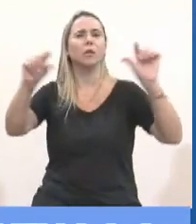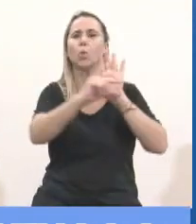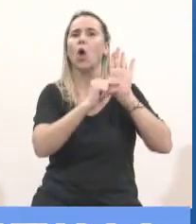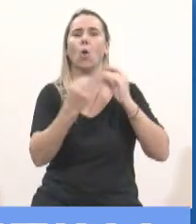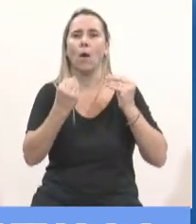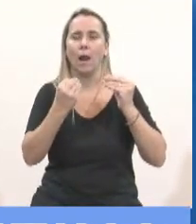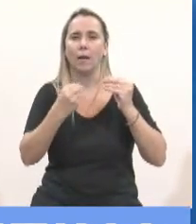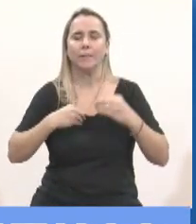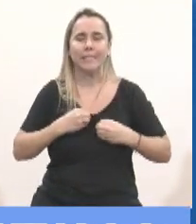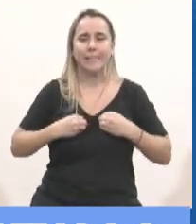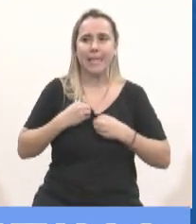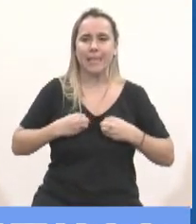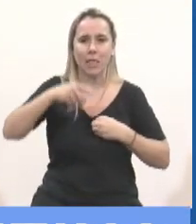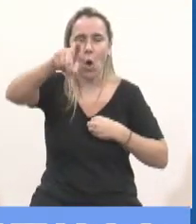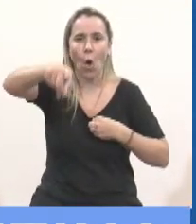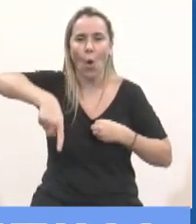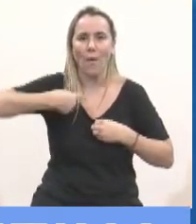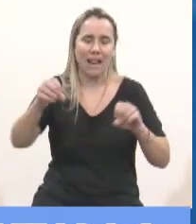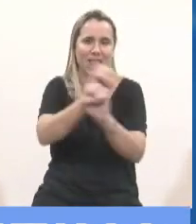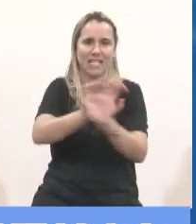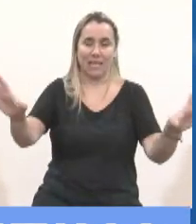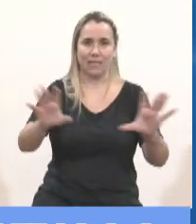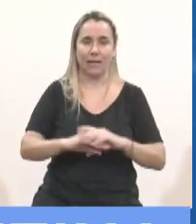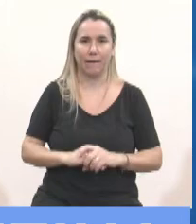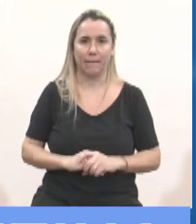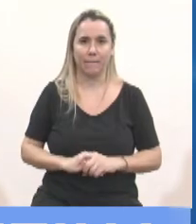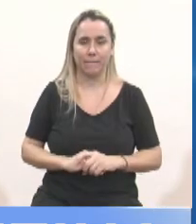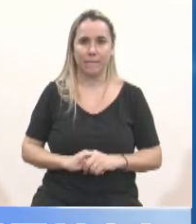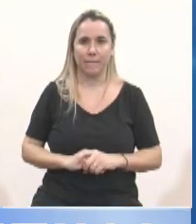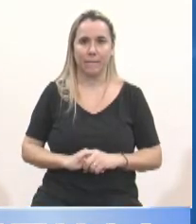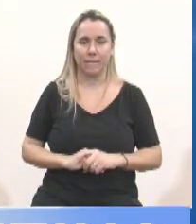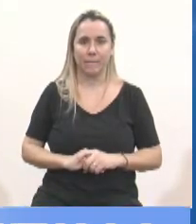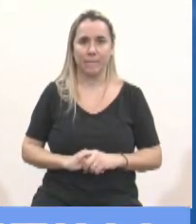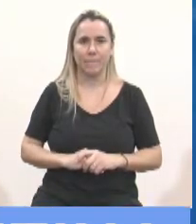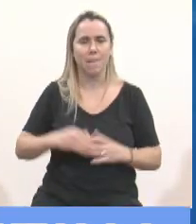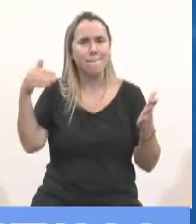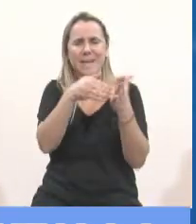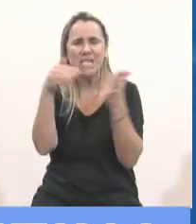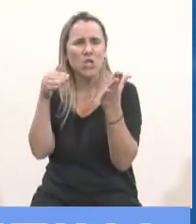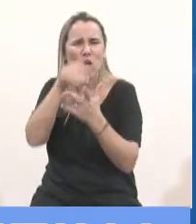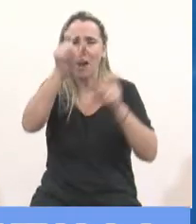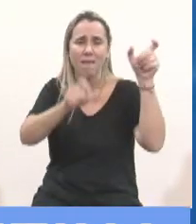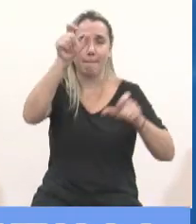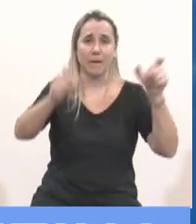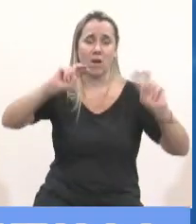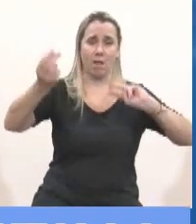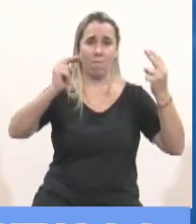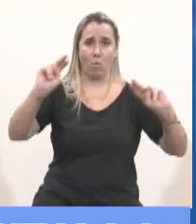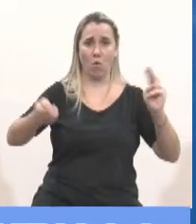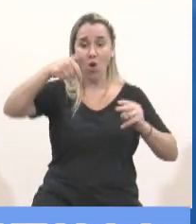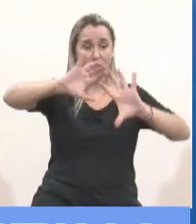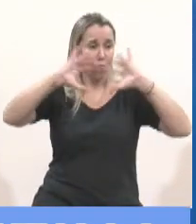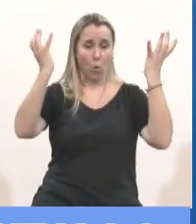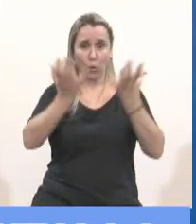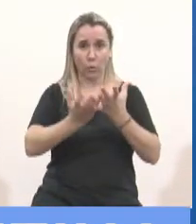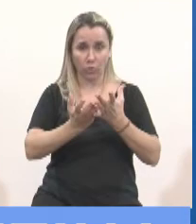Salmo? Presintiendo el desastre. Así se llama el Salmo. ¿Y cuántas millones de personas perdieron la vida hoy en el